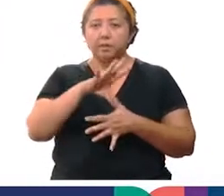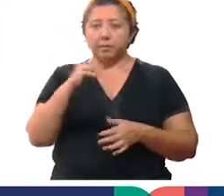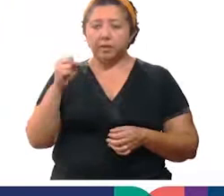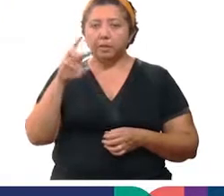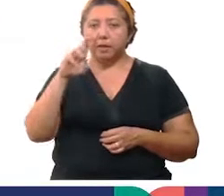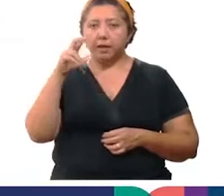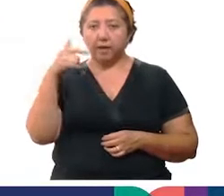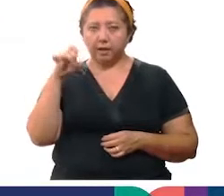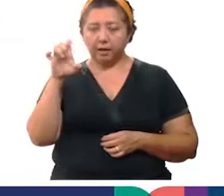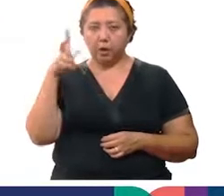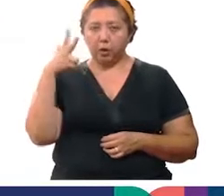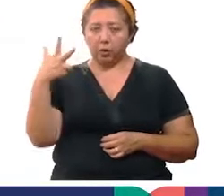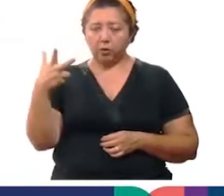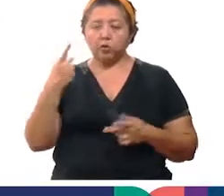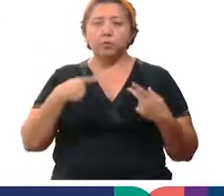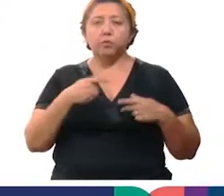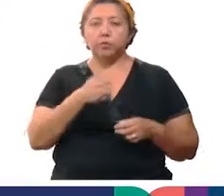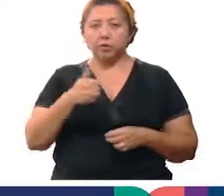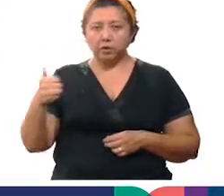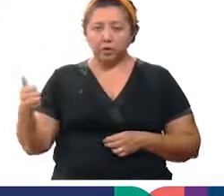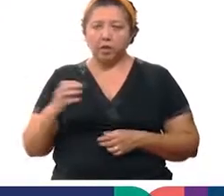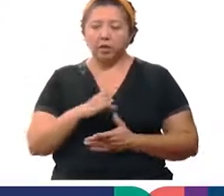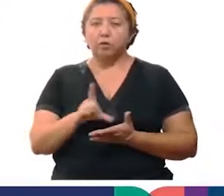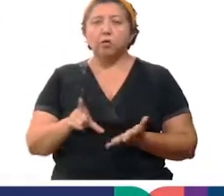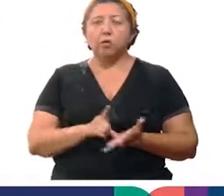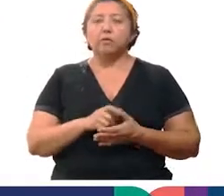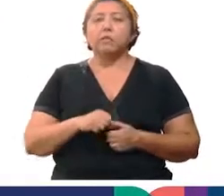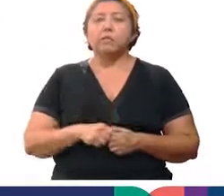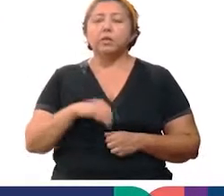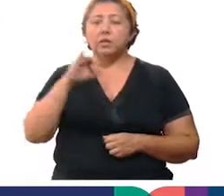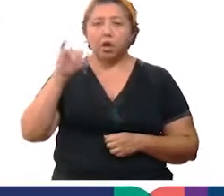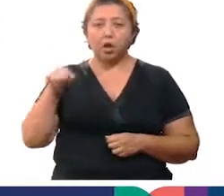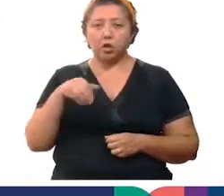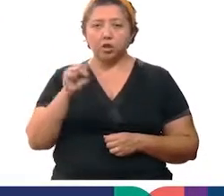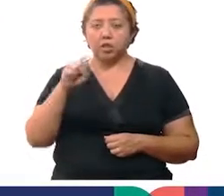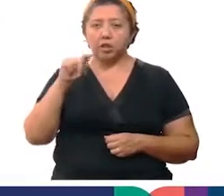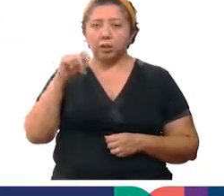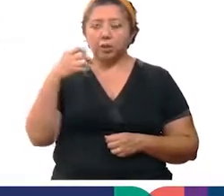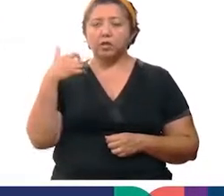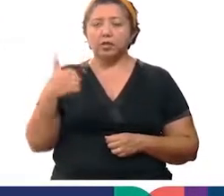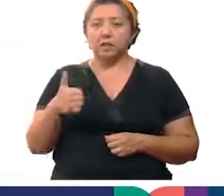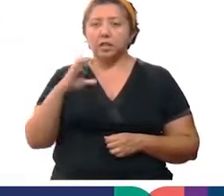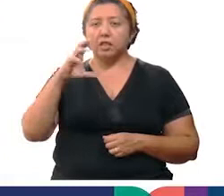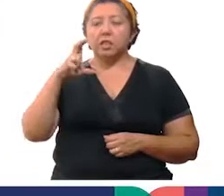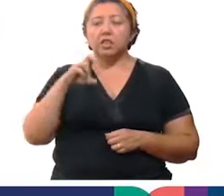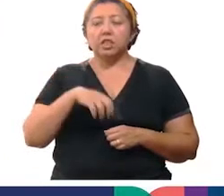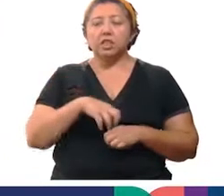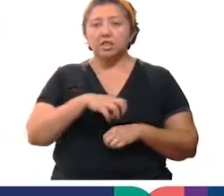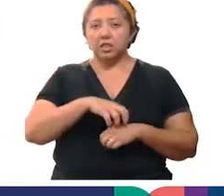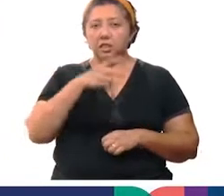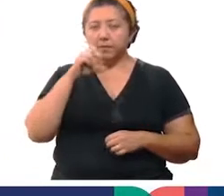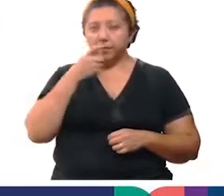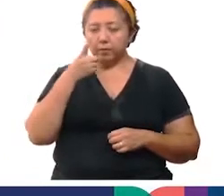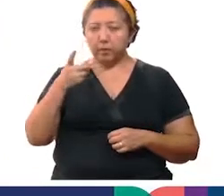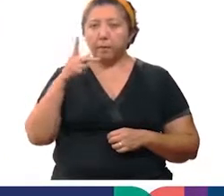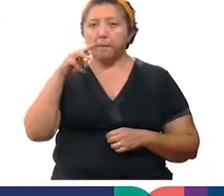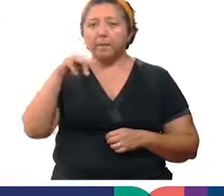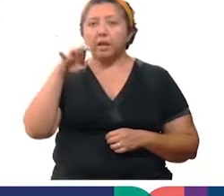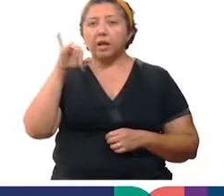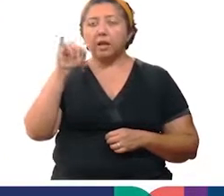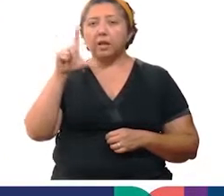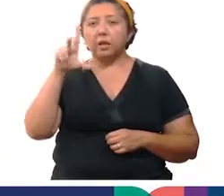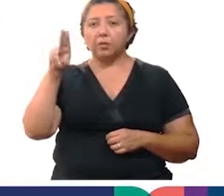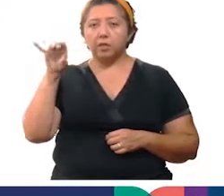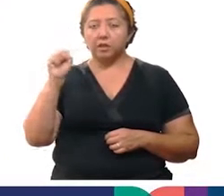Américas y Vergel con 8 personas contagiadas en cada colonia, San José Tecó 6, Chichén Itzá, Jesús Carranza, María Luisa,